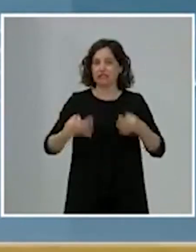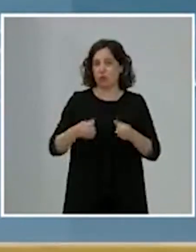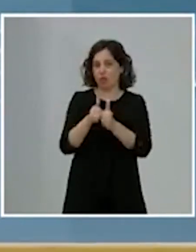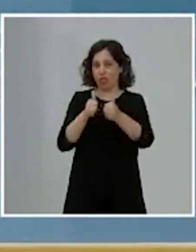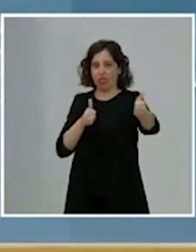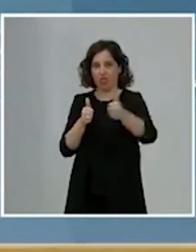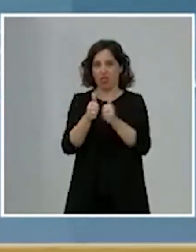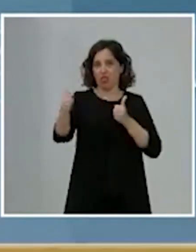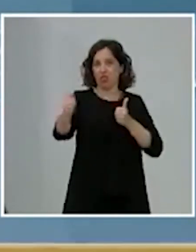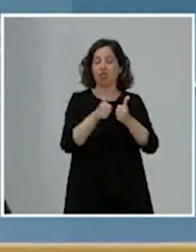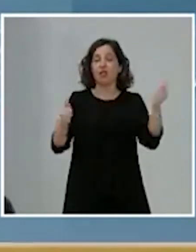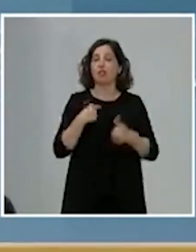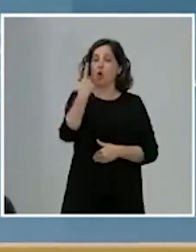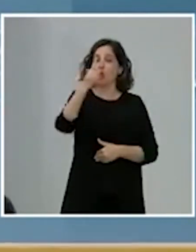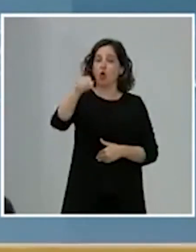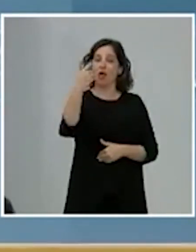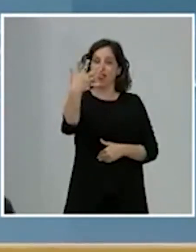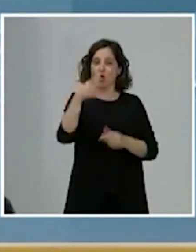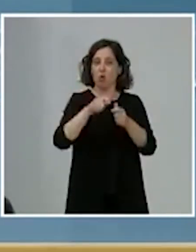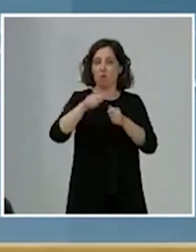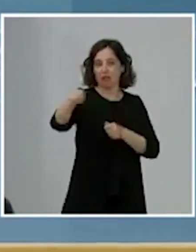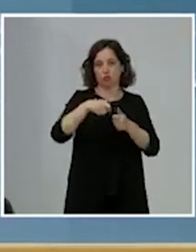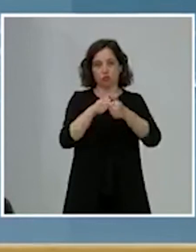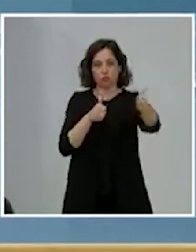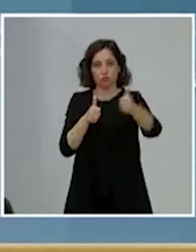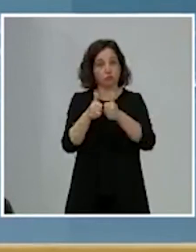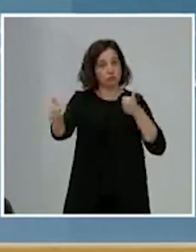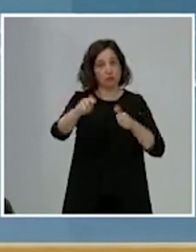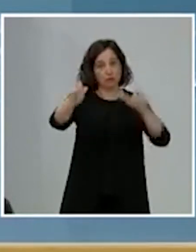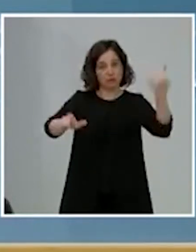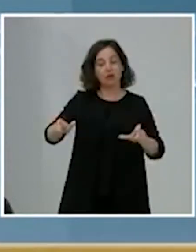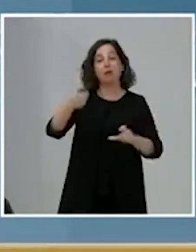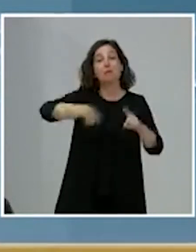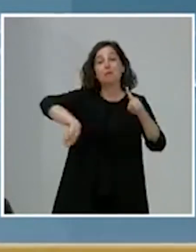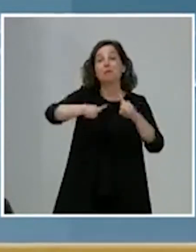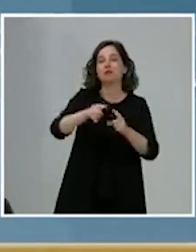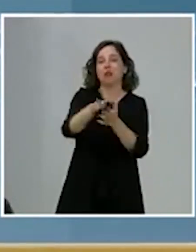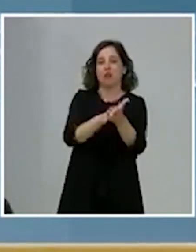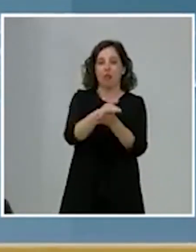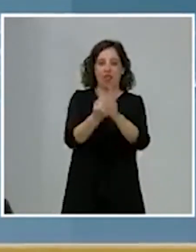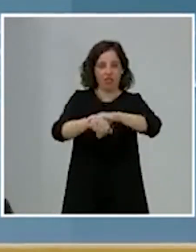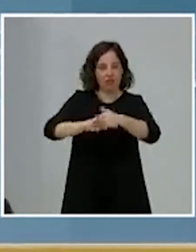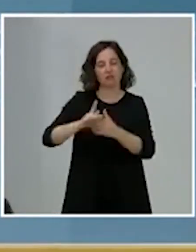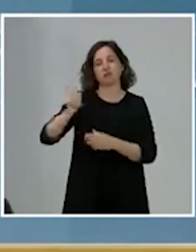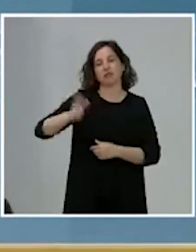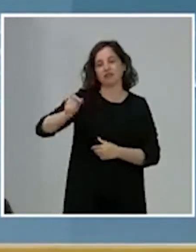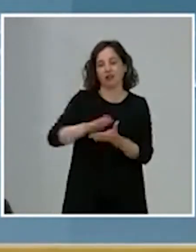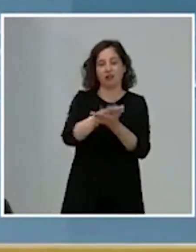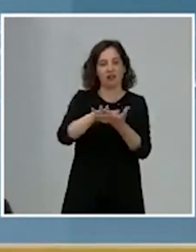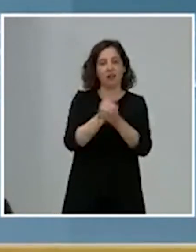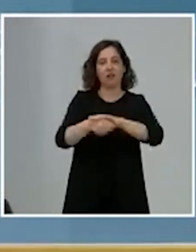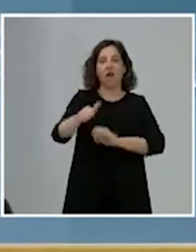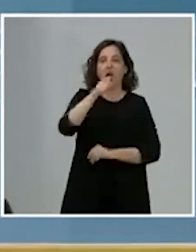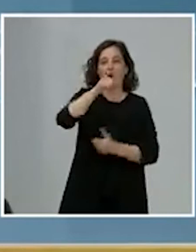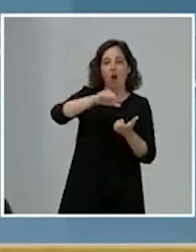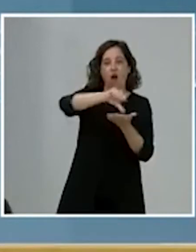seguridad marcada en 1,5 metros y, por supuesto, el garantizar la higiene constante de manos a través de